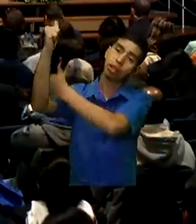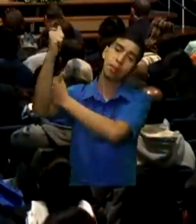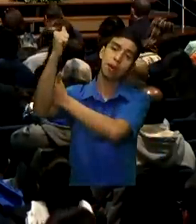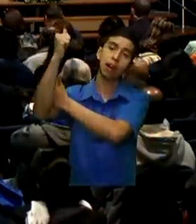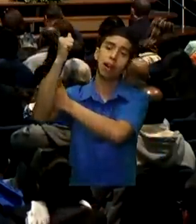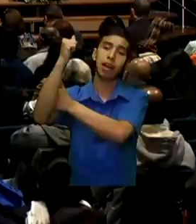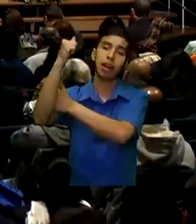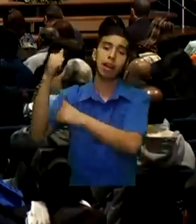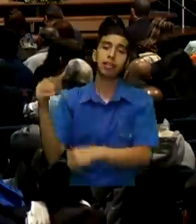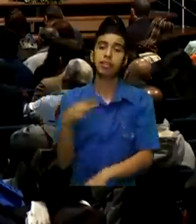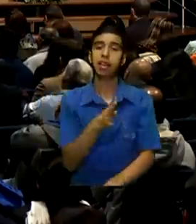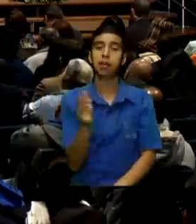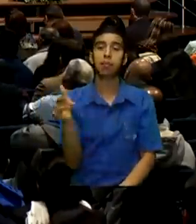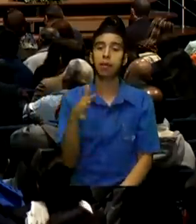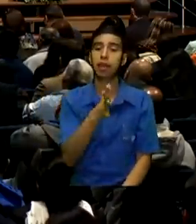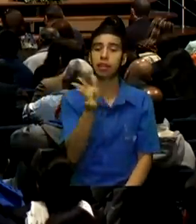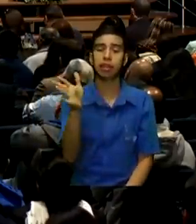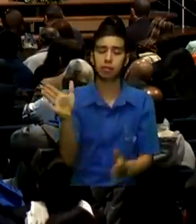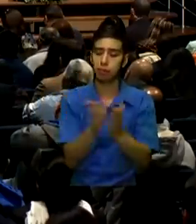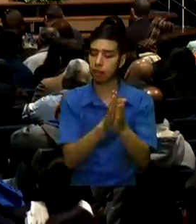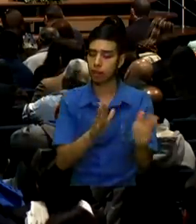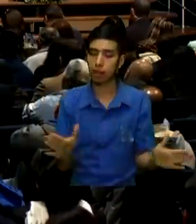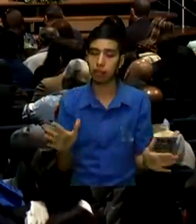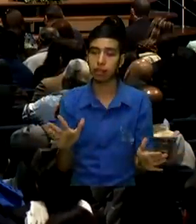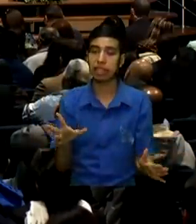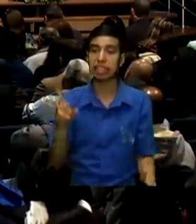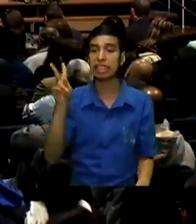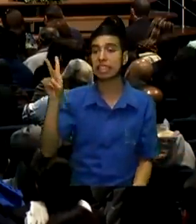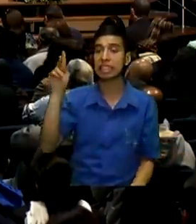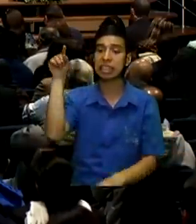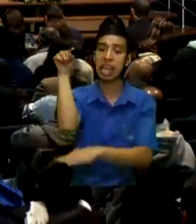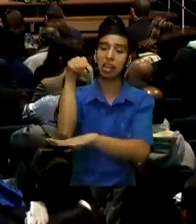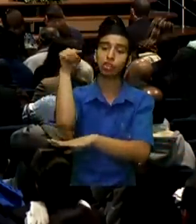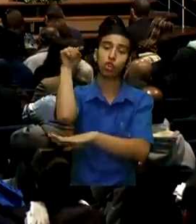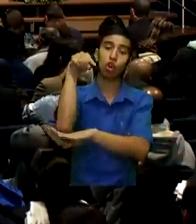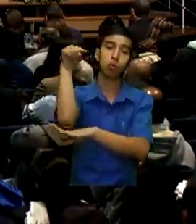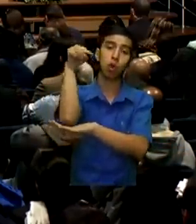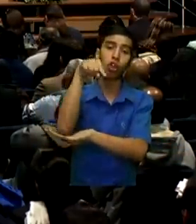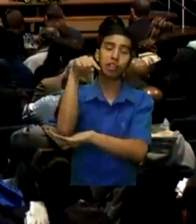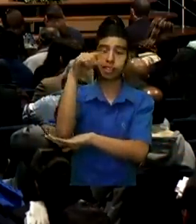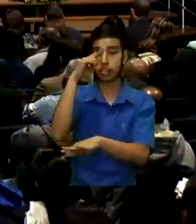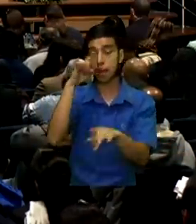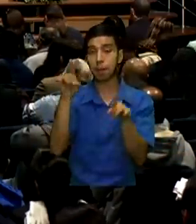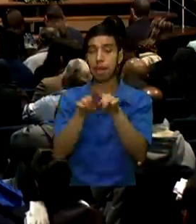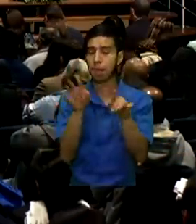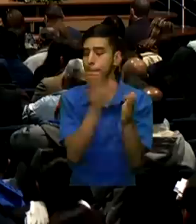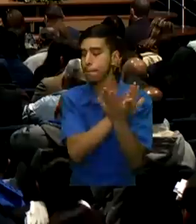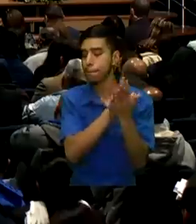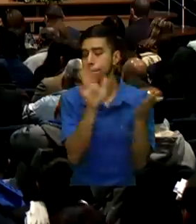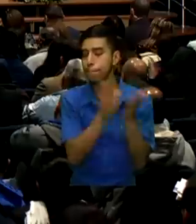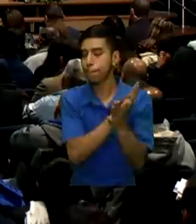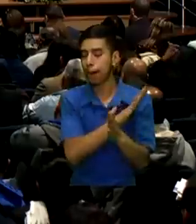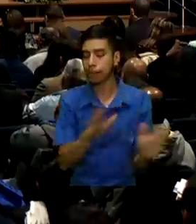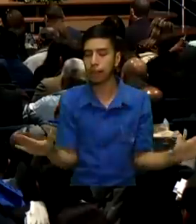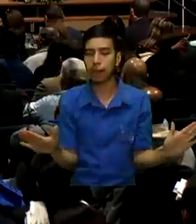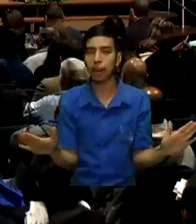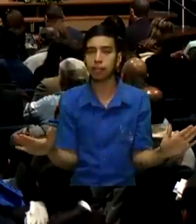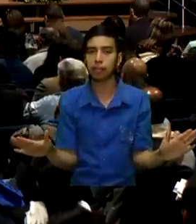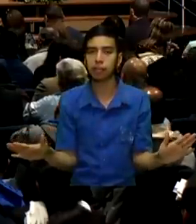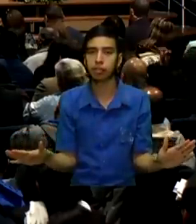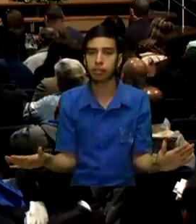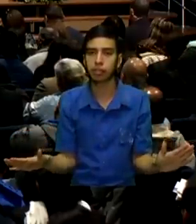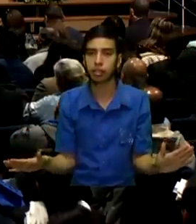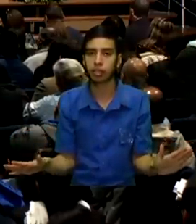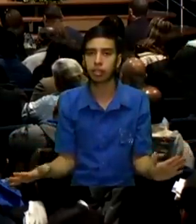escorpiones, está íntimamente ligada con terión. Les doy autoridad para eso. Y lo hacen en mi nombre. Y hermano,